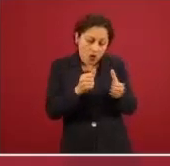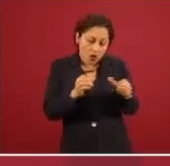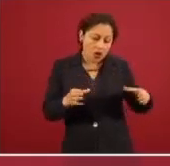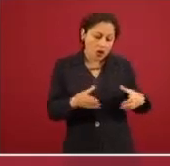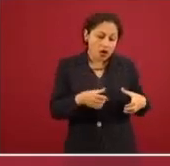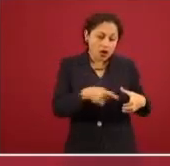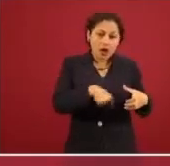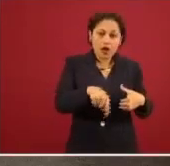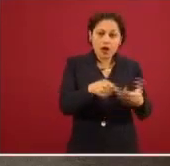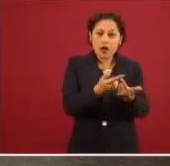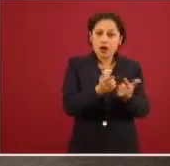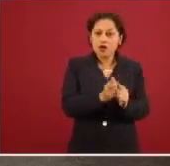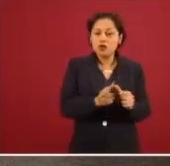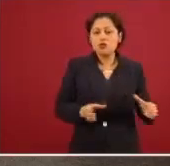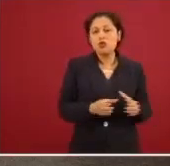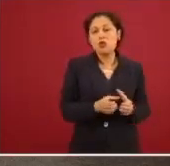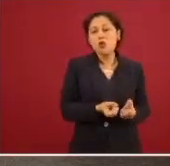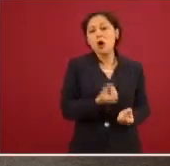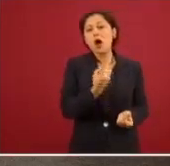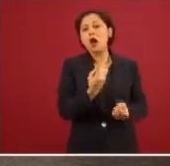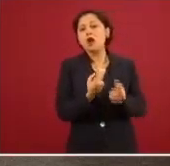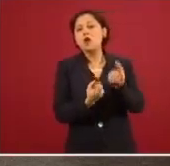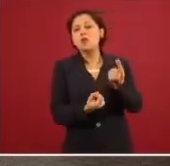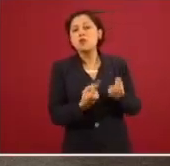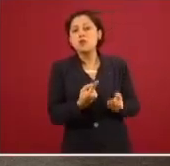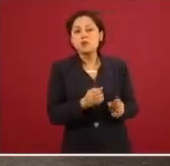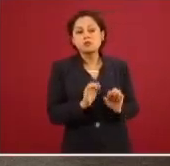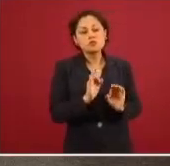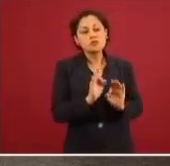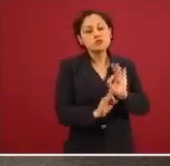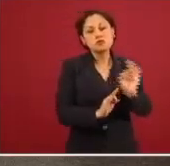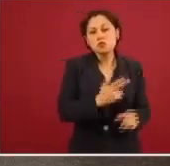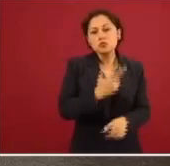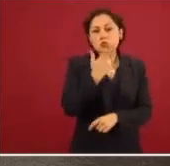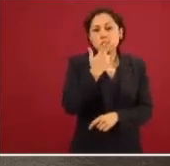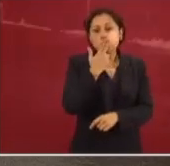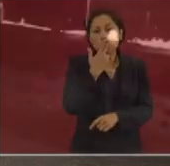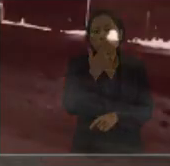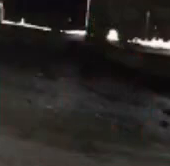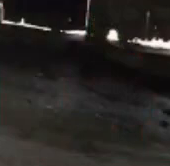espalda a la gente, sobre todo a los pobres.